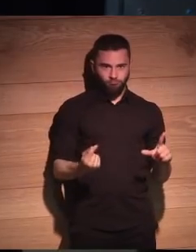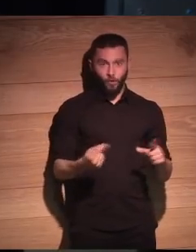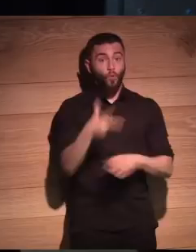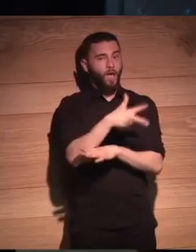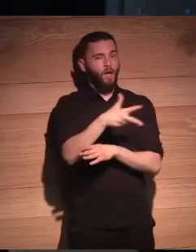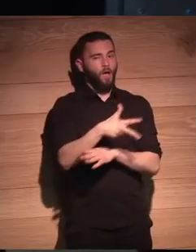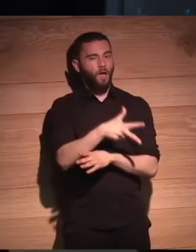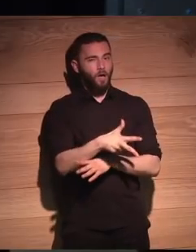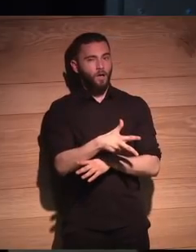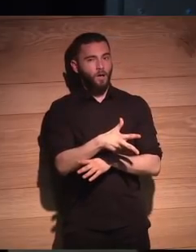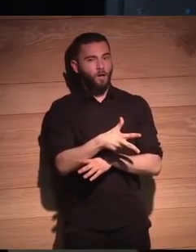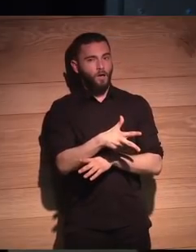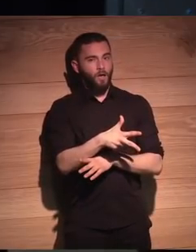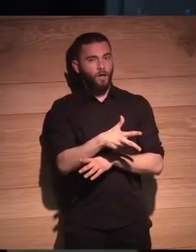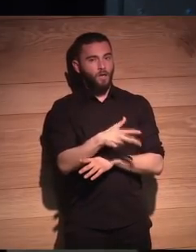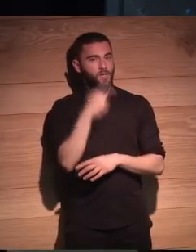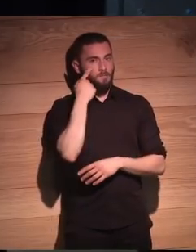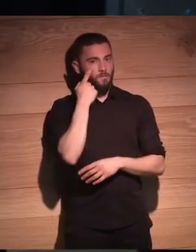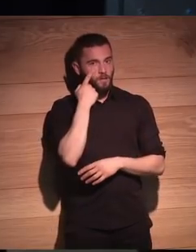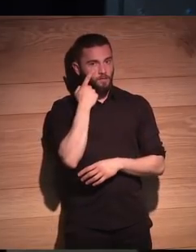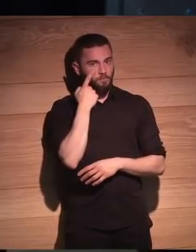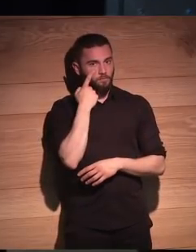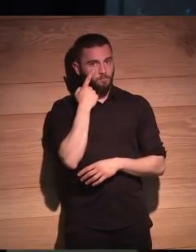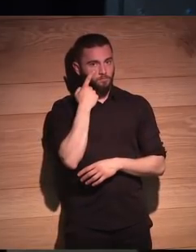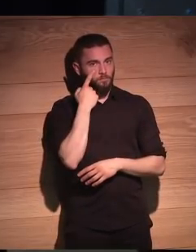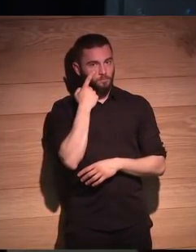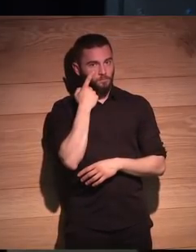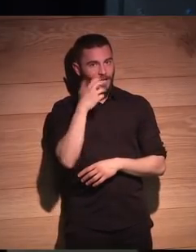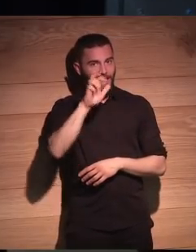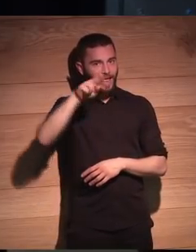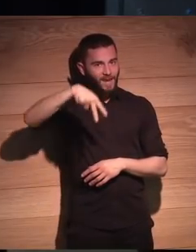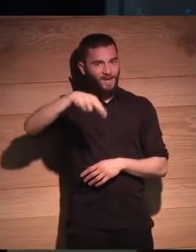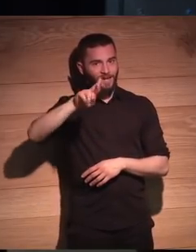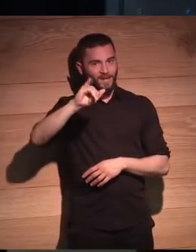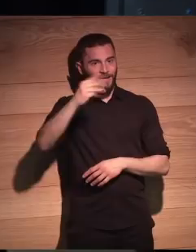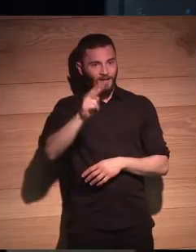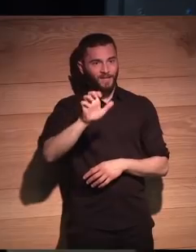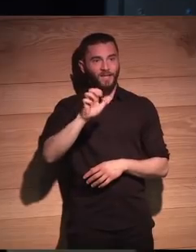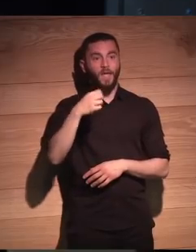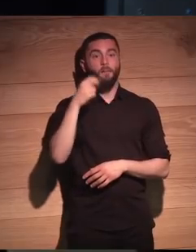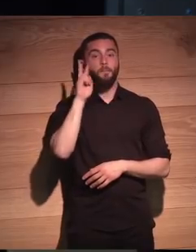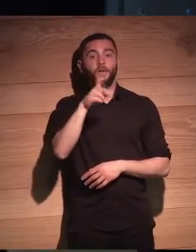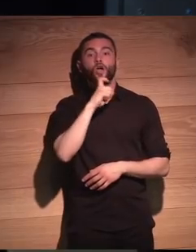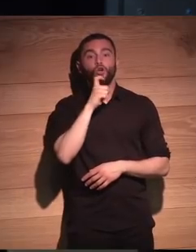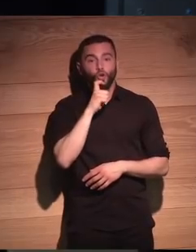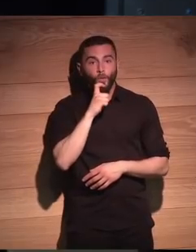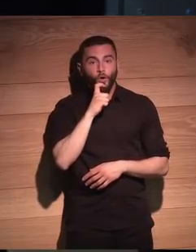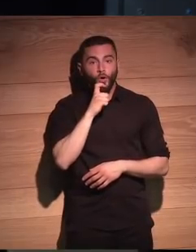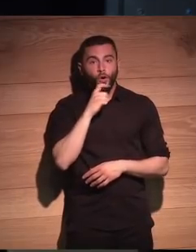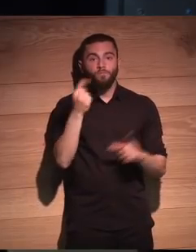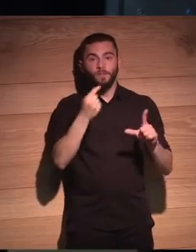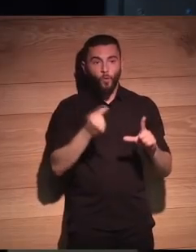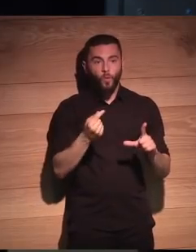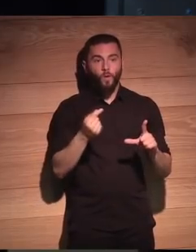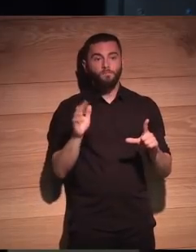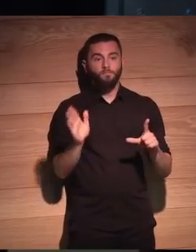cámara, tal cual vamos a ir viendo de vez en cuando cómo nos está viendo Enrique, vamos a ir viendo también el dibujo. Cuéntanos un